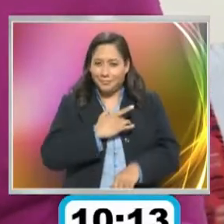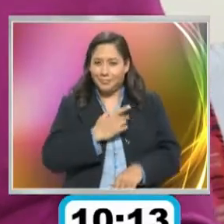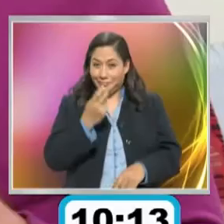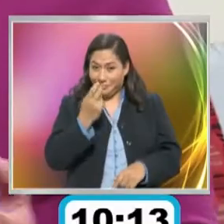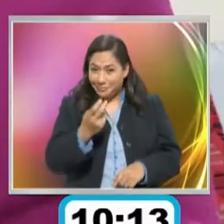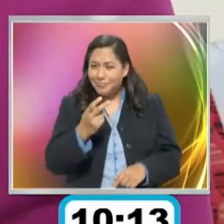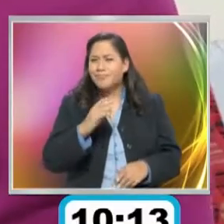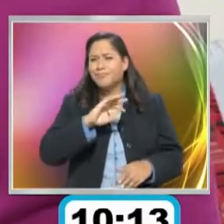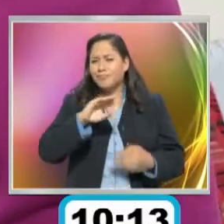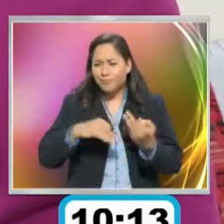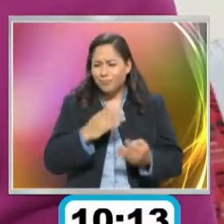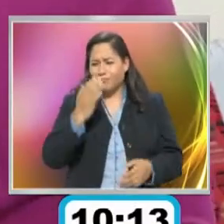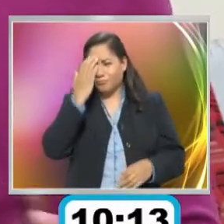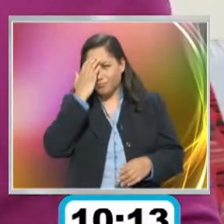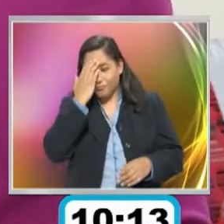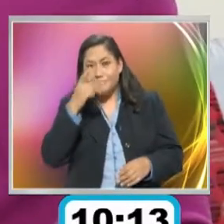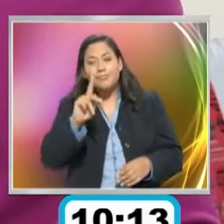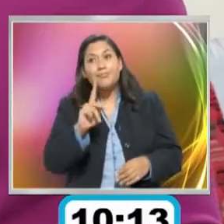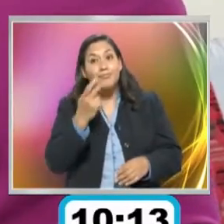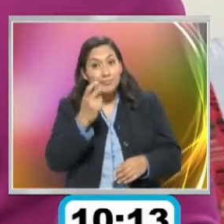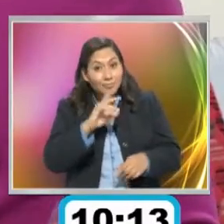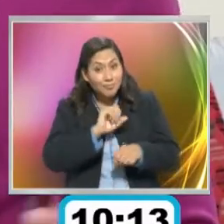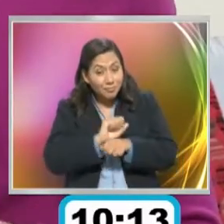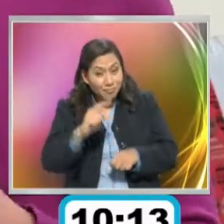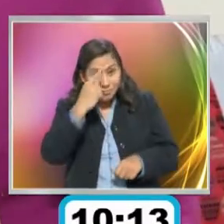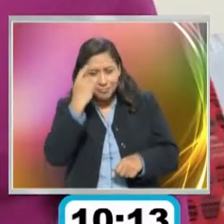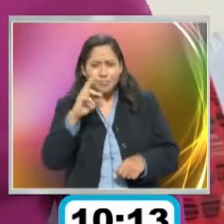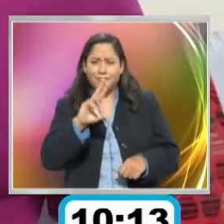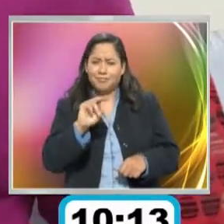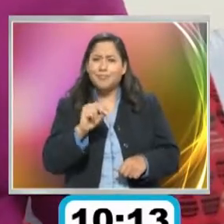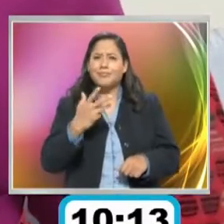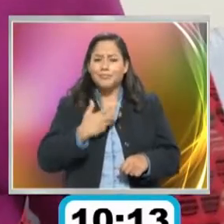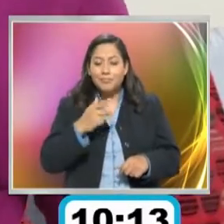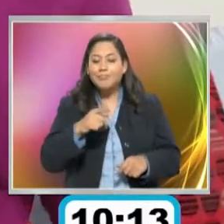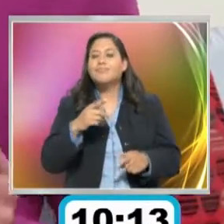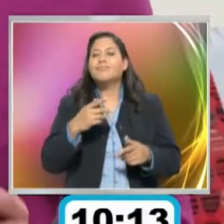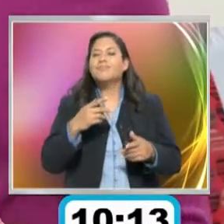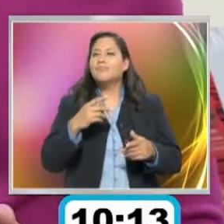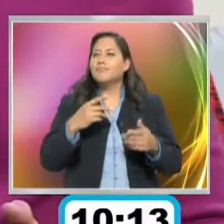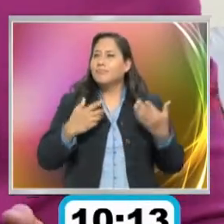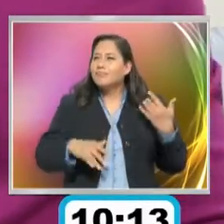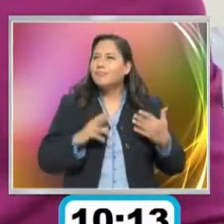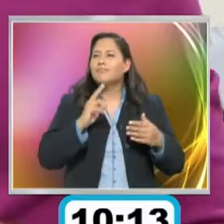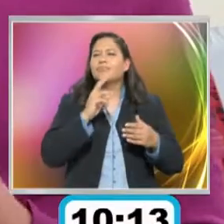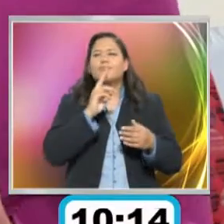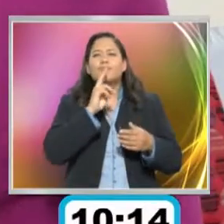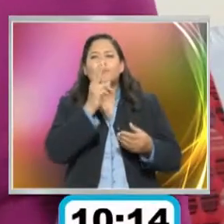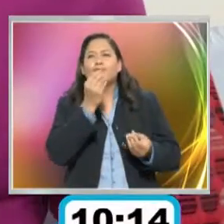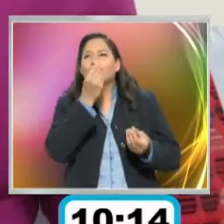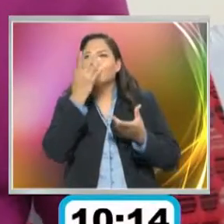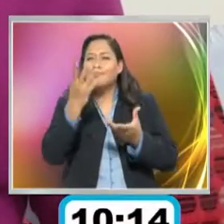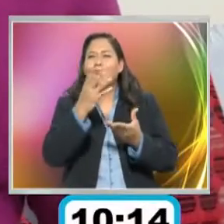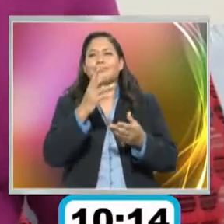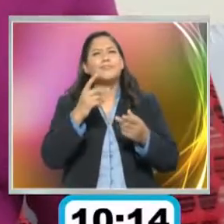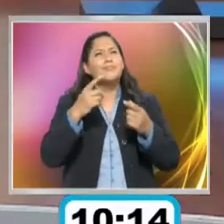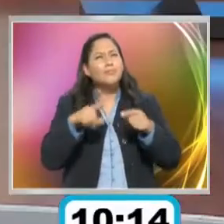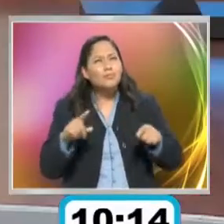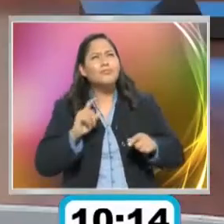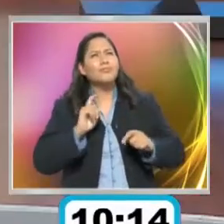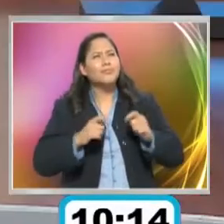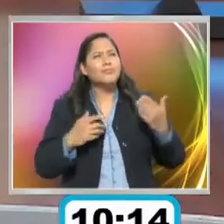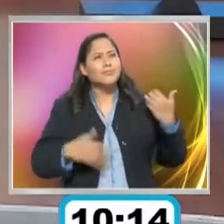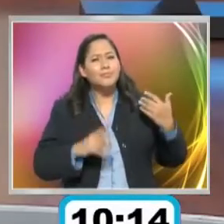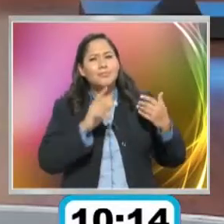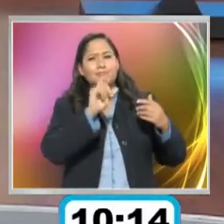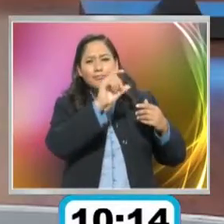elemento con el que todos nos identificamos, pero no es tan sencillo, porque también lleva técnica, y también lleva versos, y también lleva ritmo, y también lleva